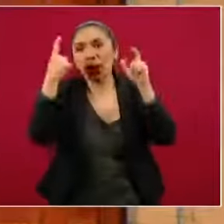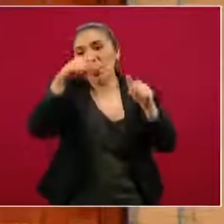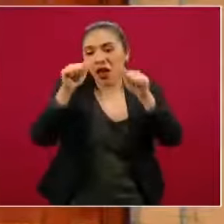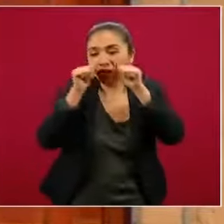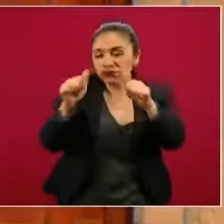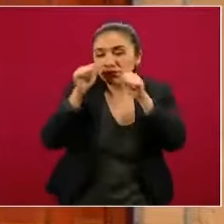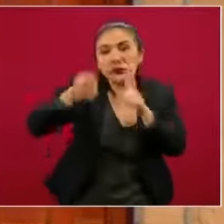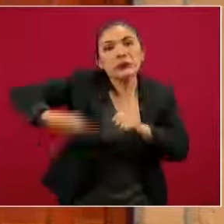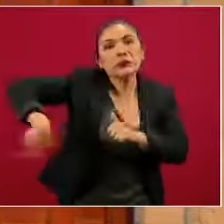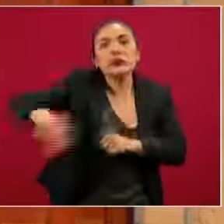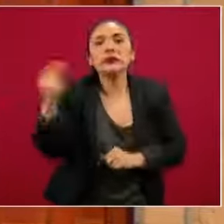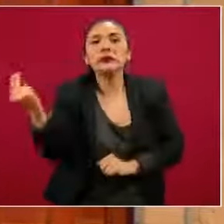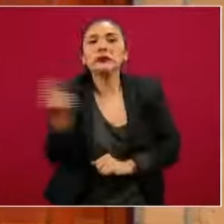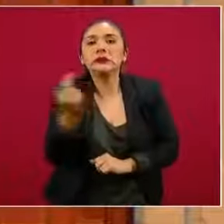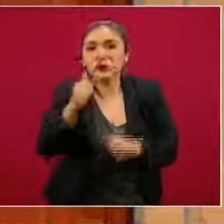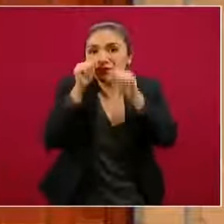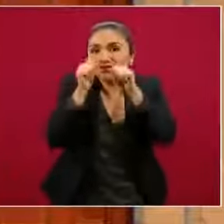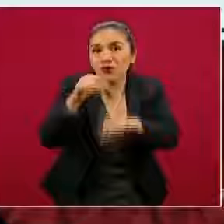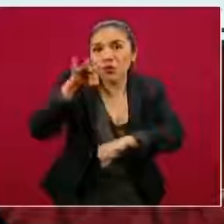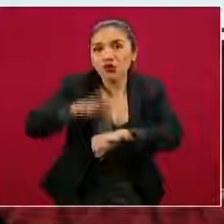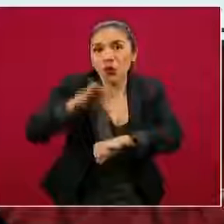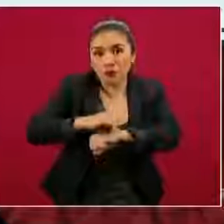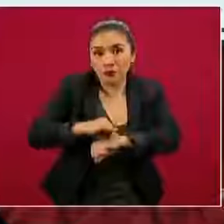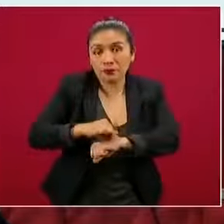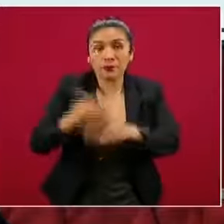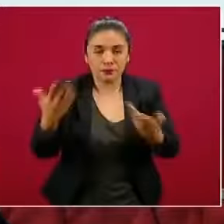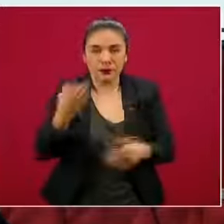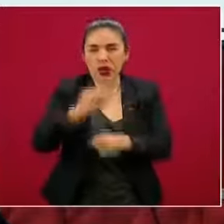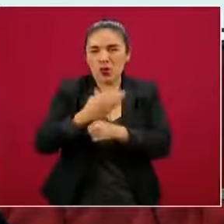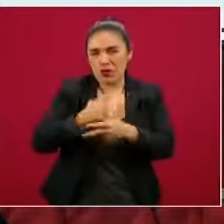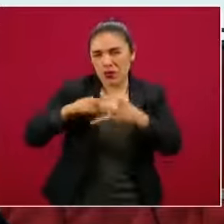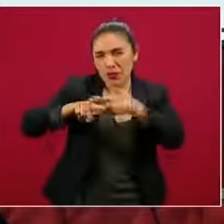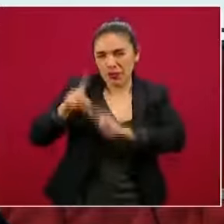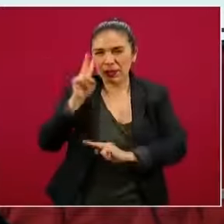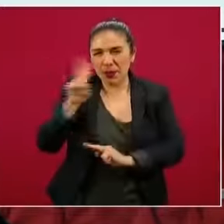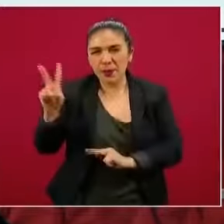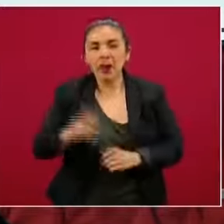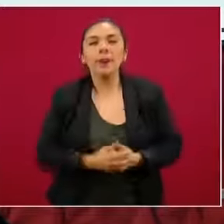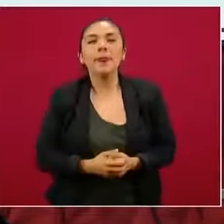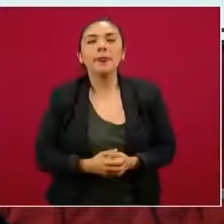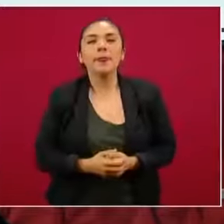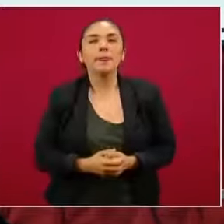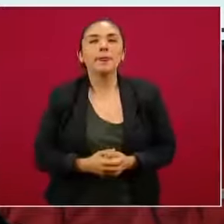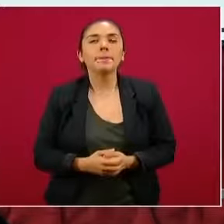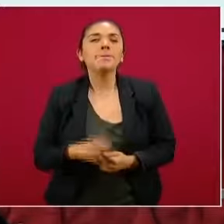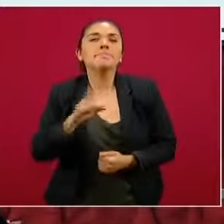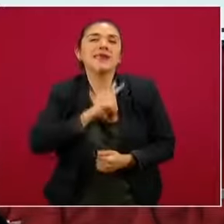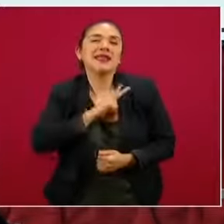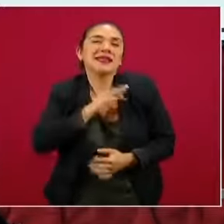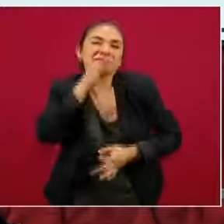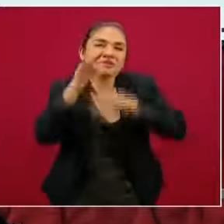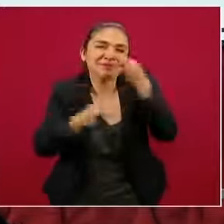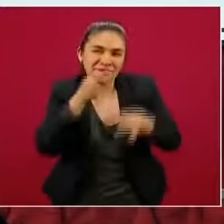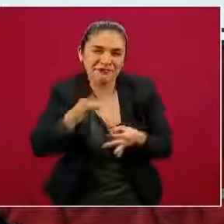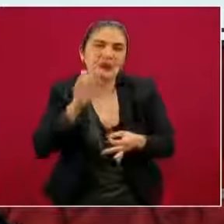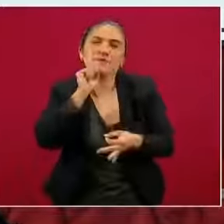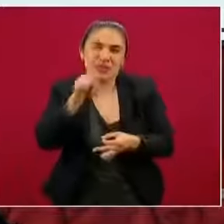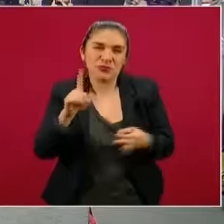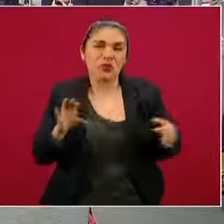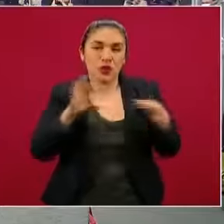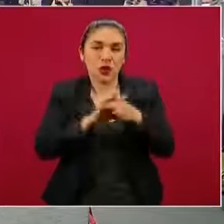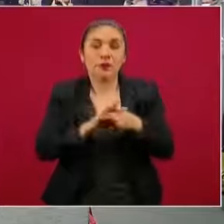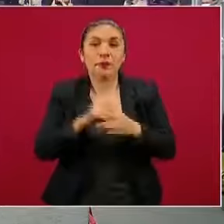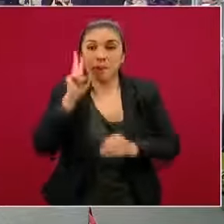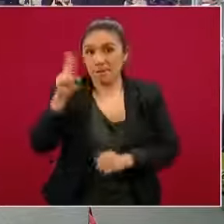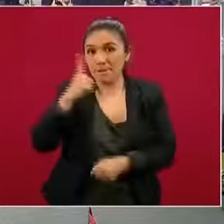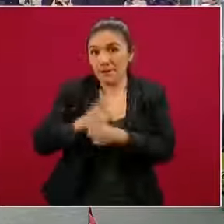que requieren de atención médica. Y déjenme iniciar antes con un comercial, pero que tiene mucho que ver con esto. Si me